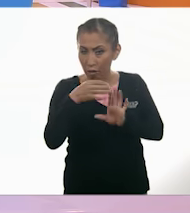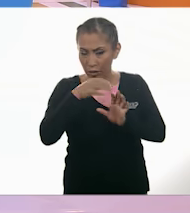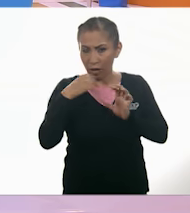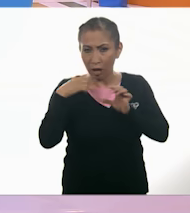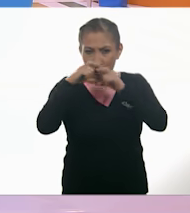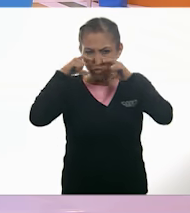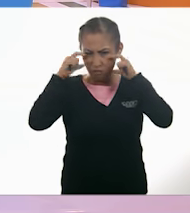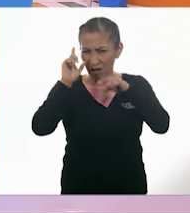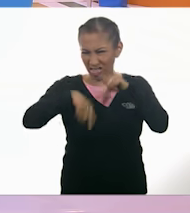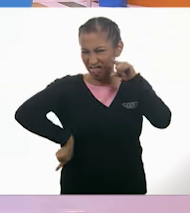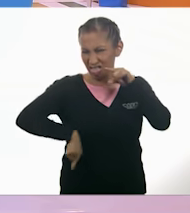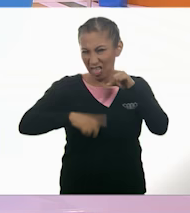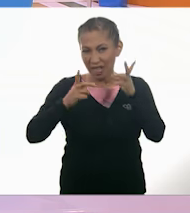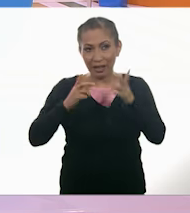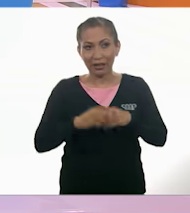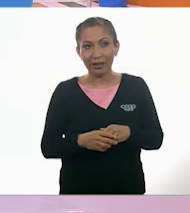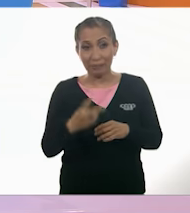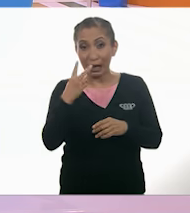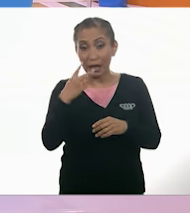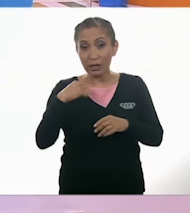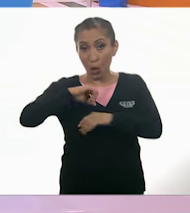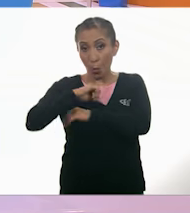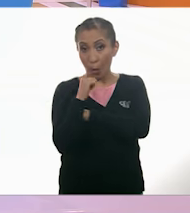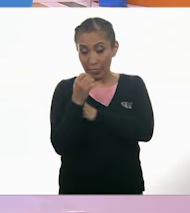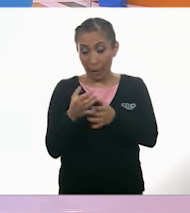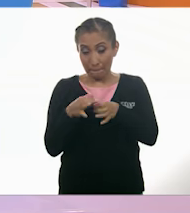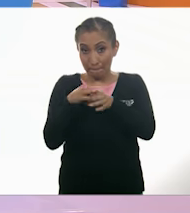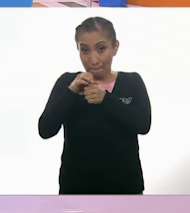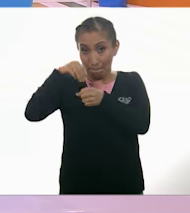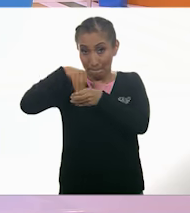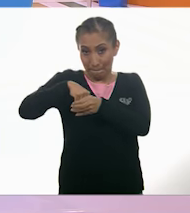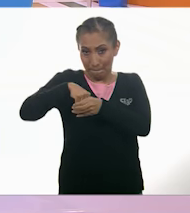quitar el cubrebocas, sí. Tienen razón. Lo voy a guardar en una bolsa.